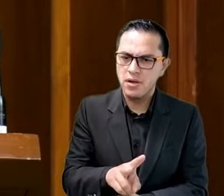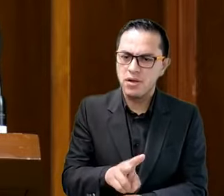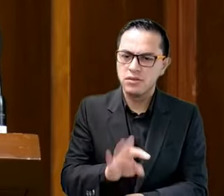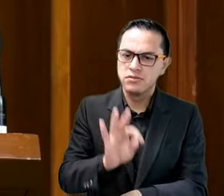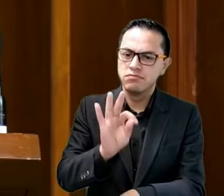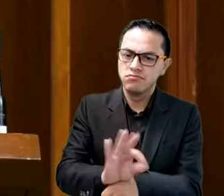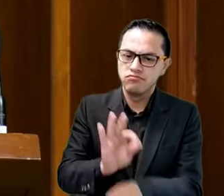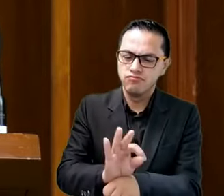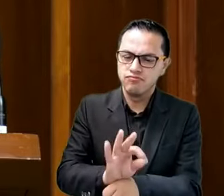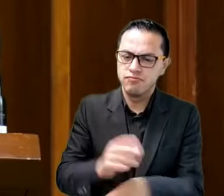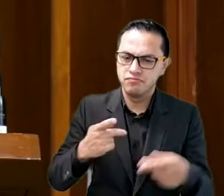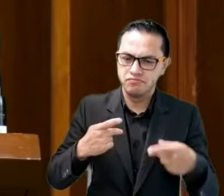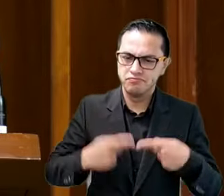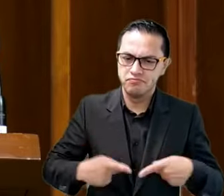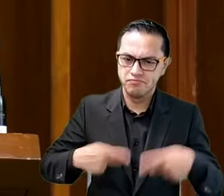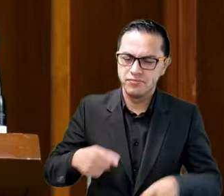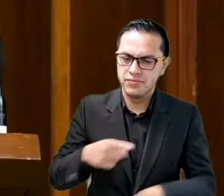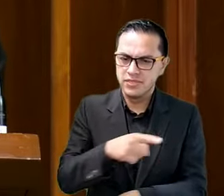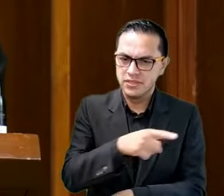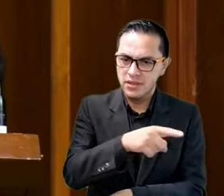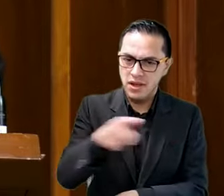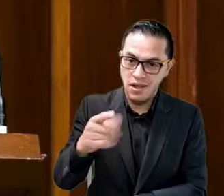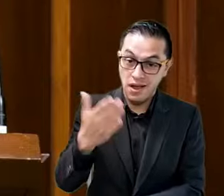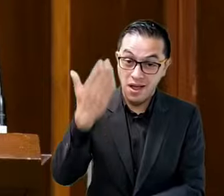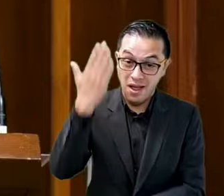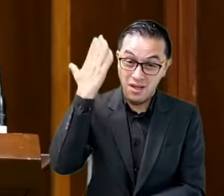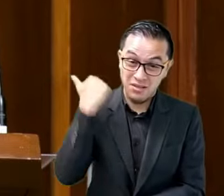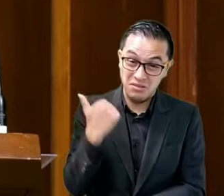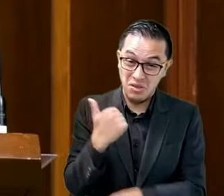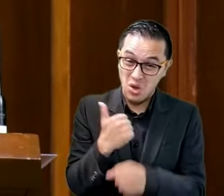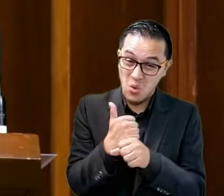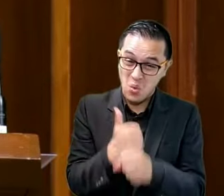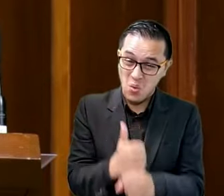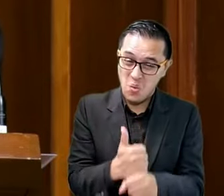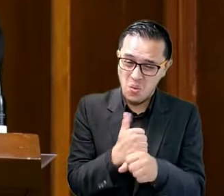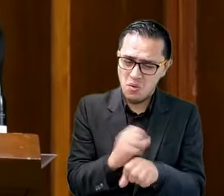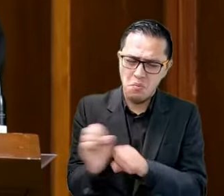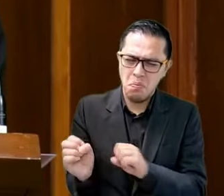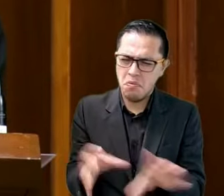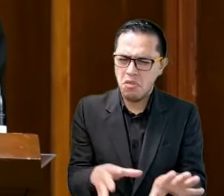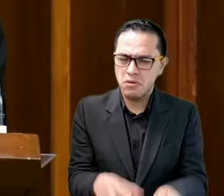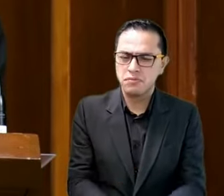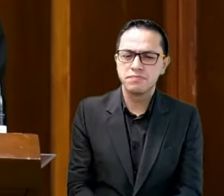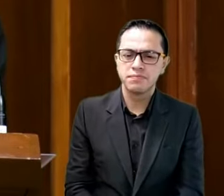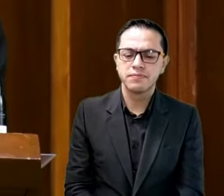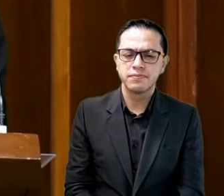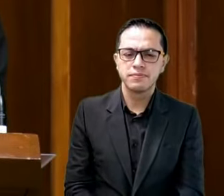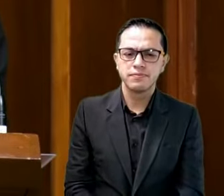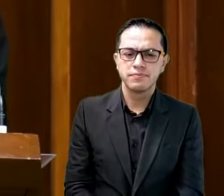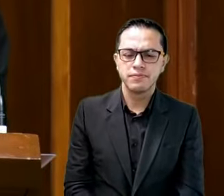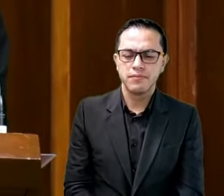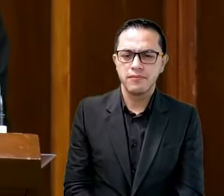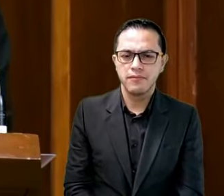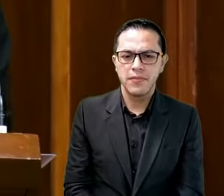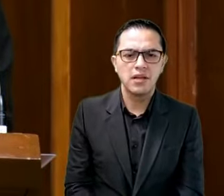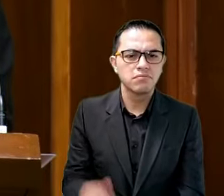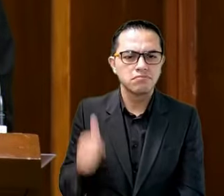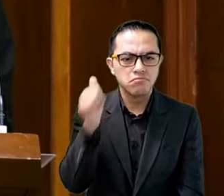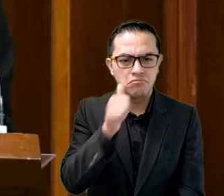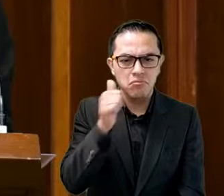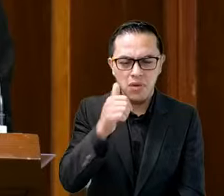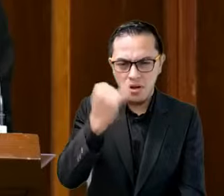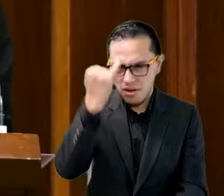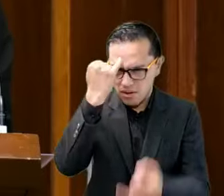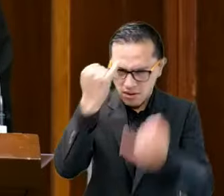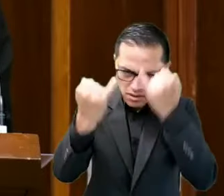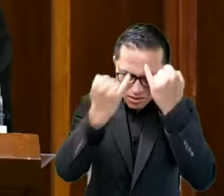a las necesidades de quienes históricamente han sido olvidados en cada propuesta en cada voto